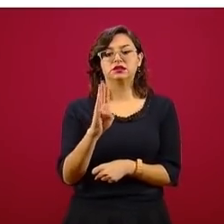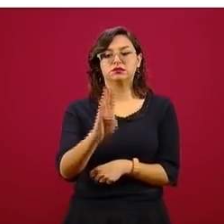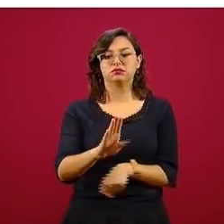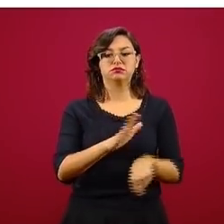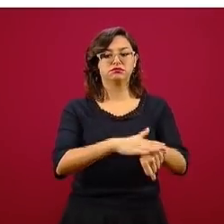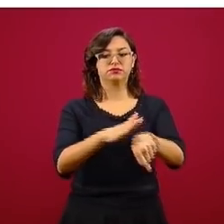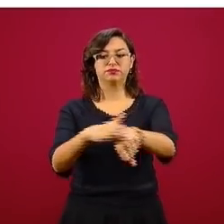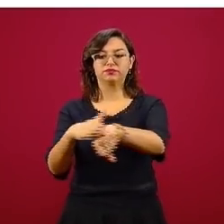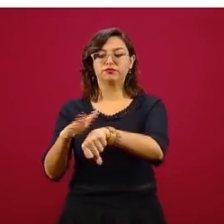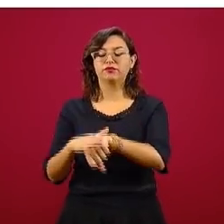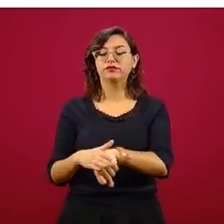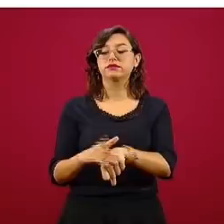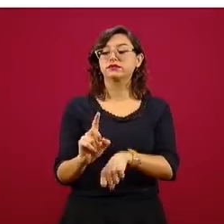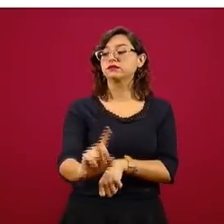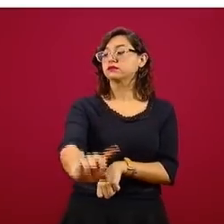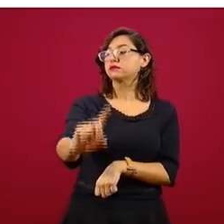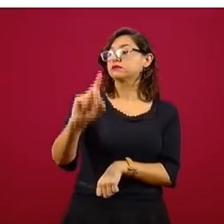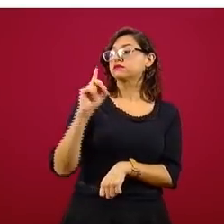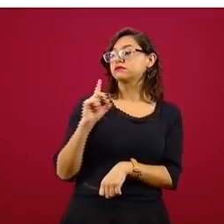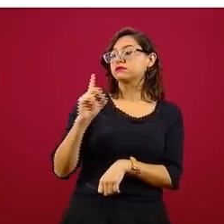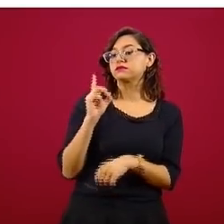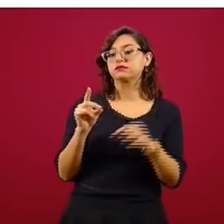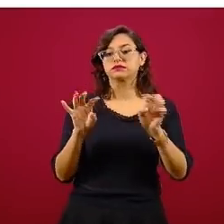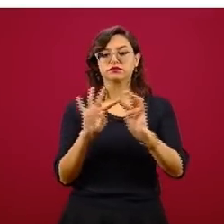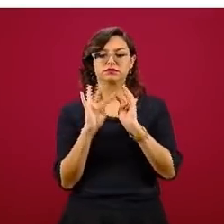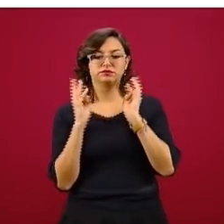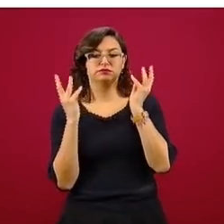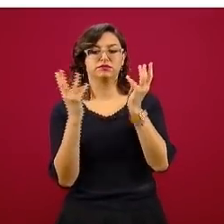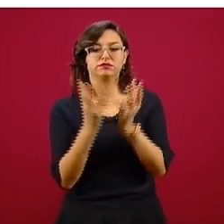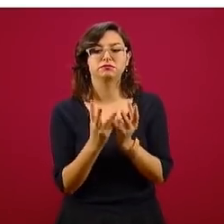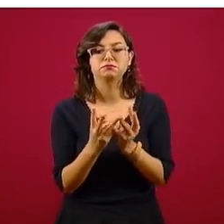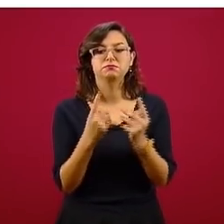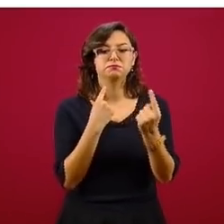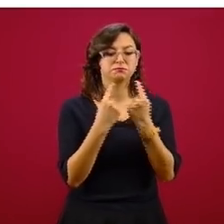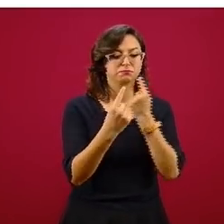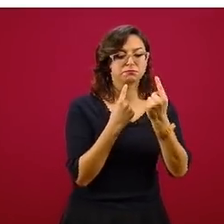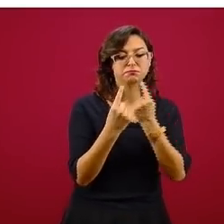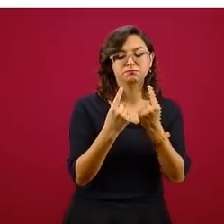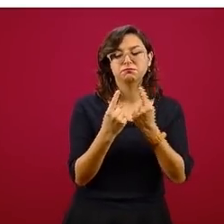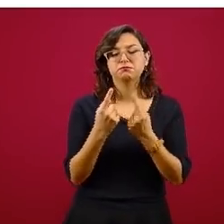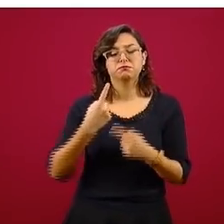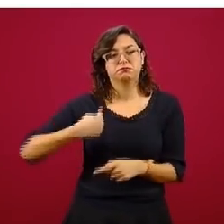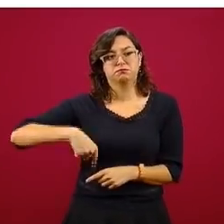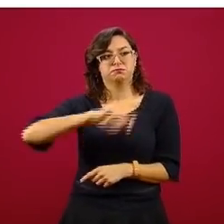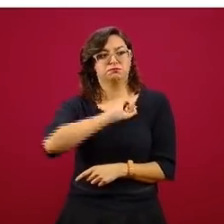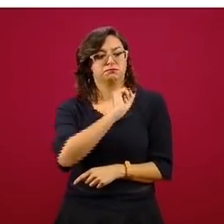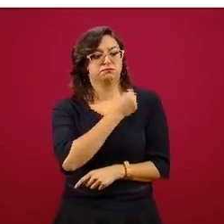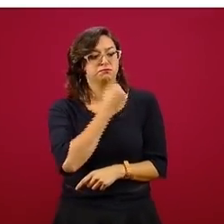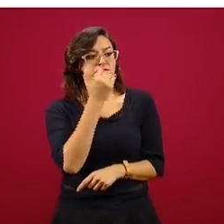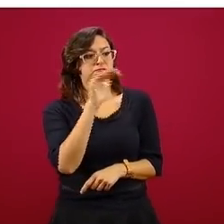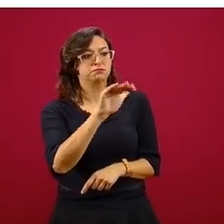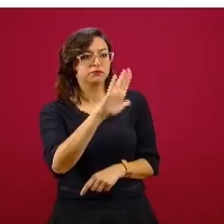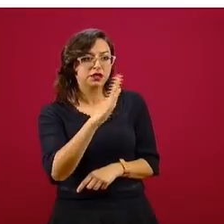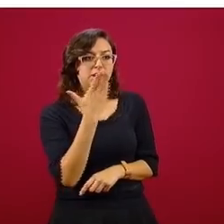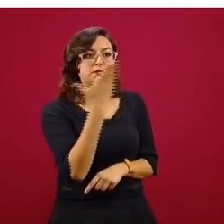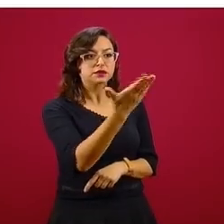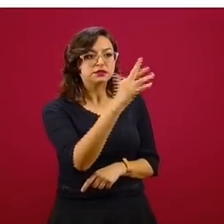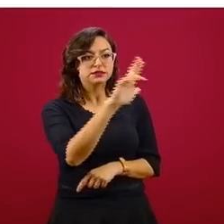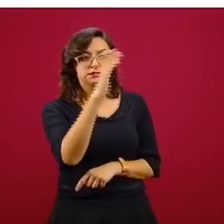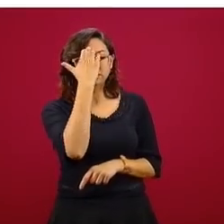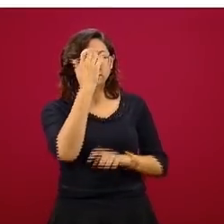sesión el día domingo, les dio a conocer la solicitud que hacíamos las instituciones de salud